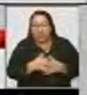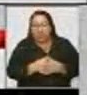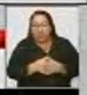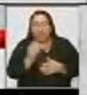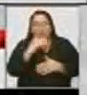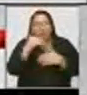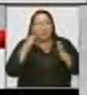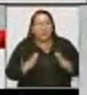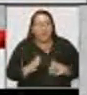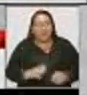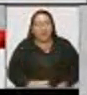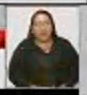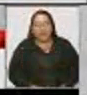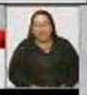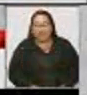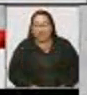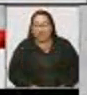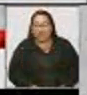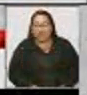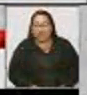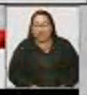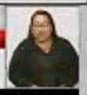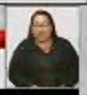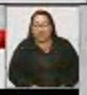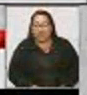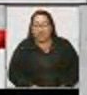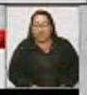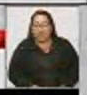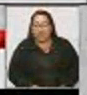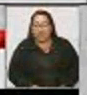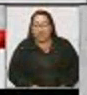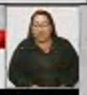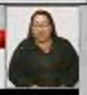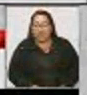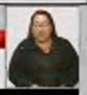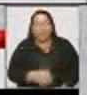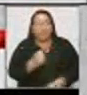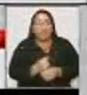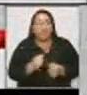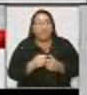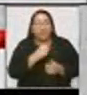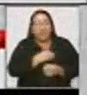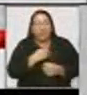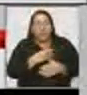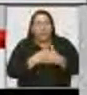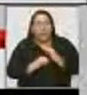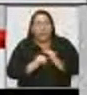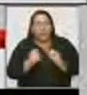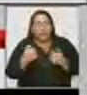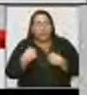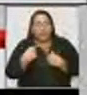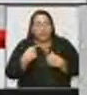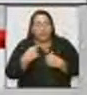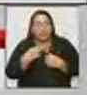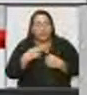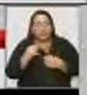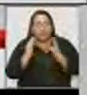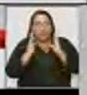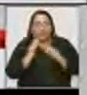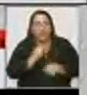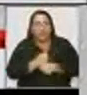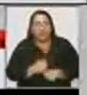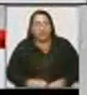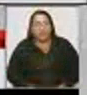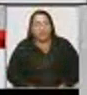en comisarías. Este es un trabajo articulado que hemos venido haciendo con el Ministerio del Interior. Tenemos un protocolo de